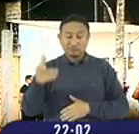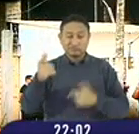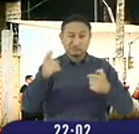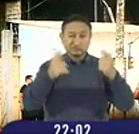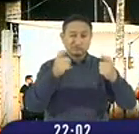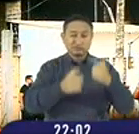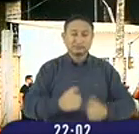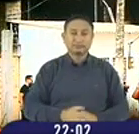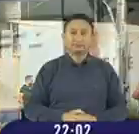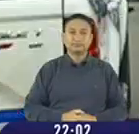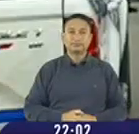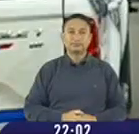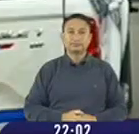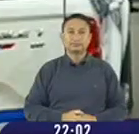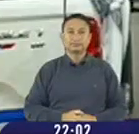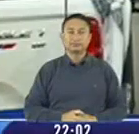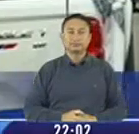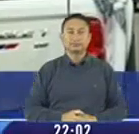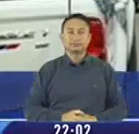cantón.